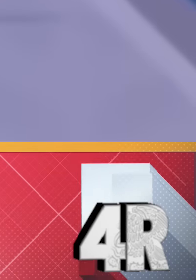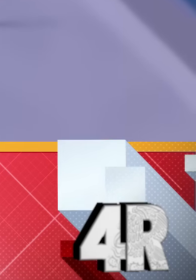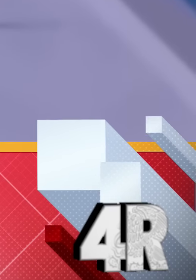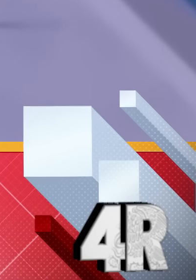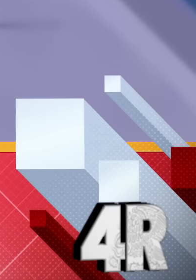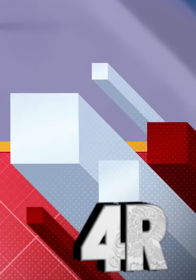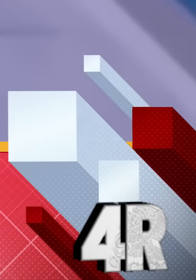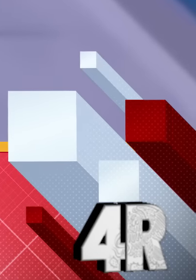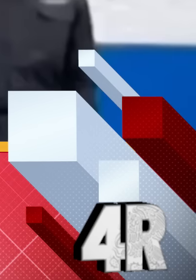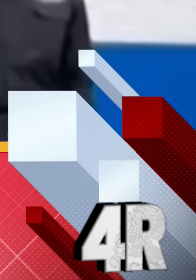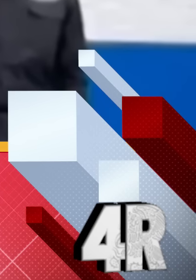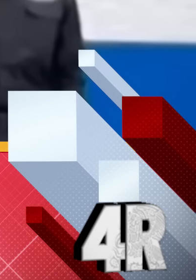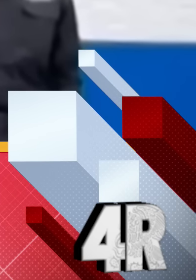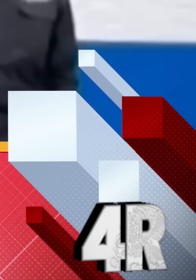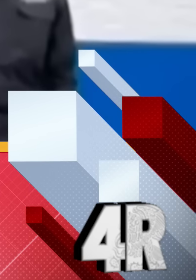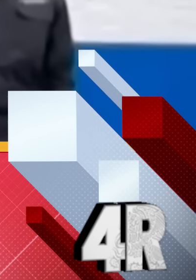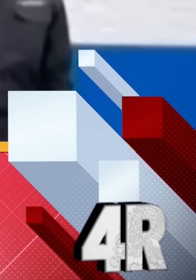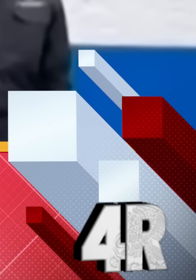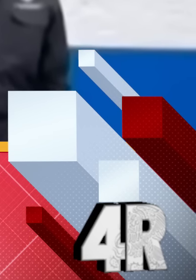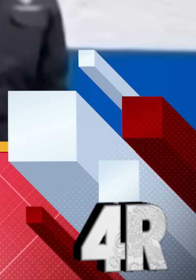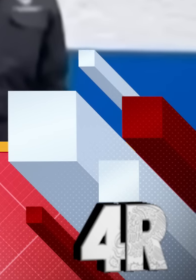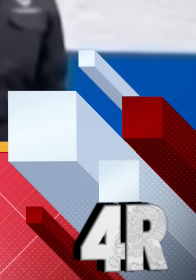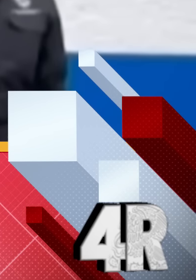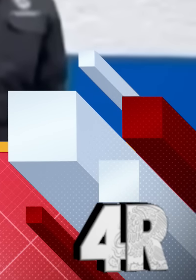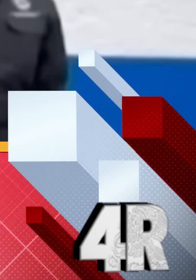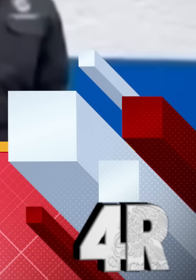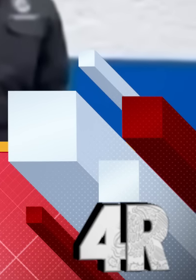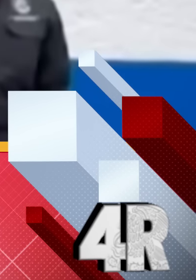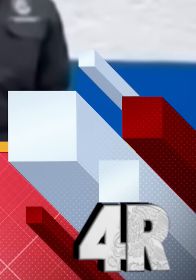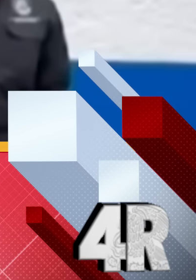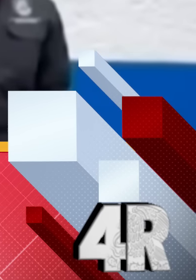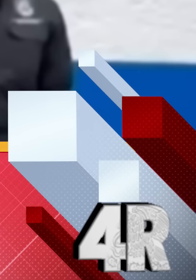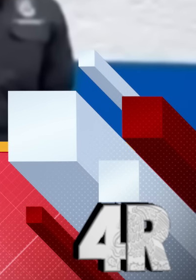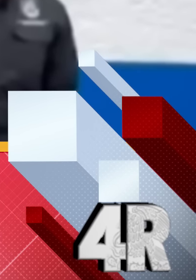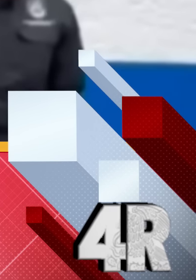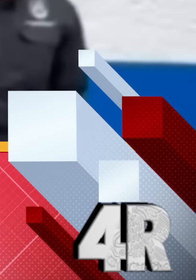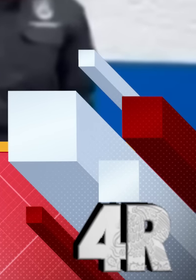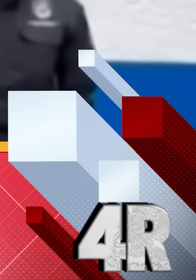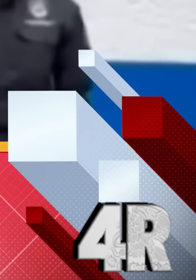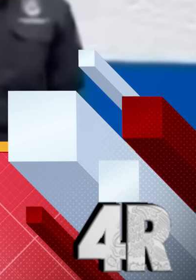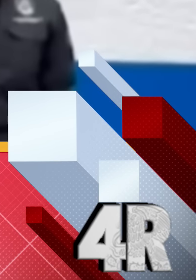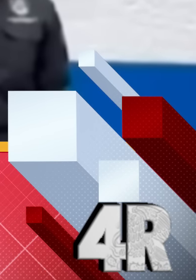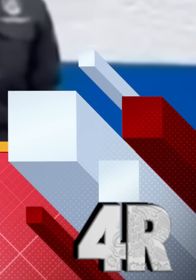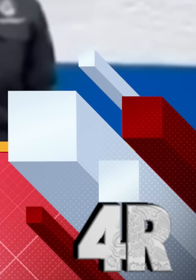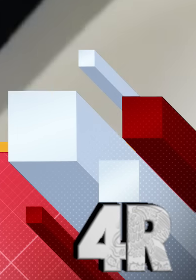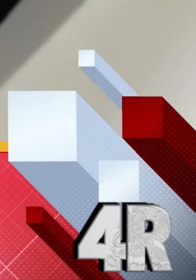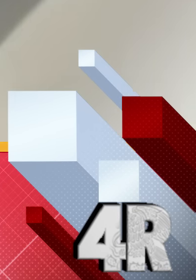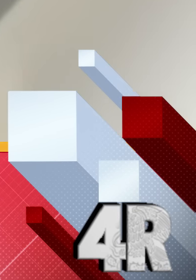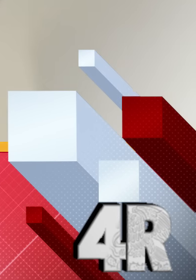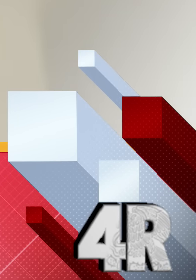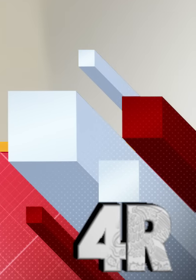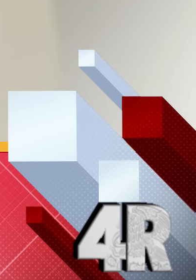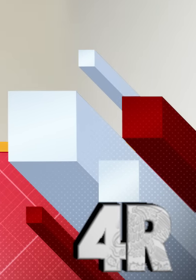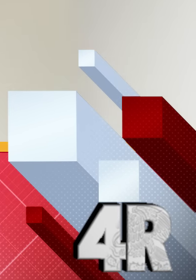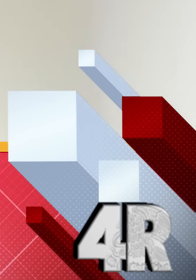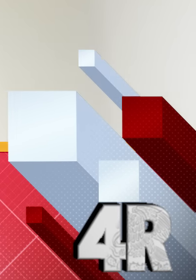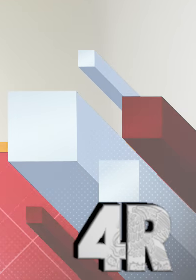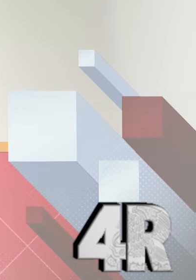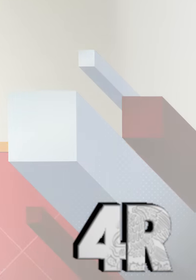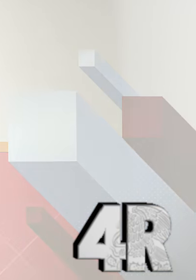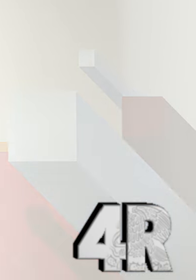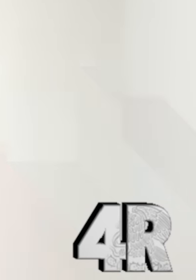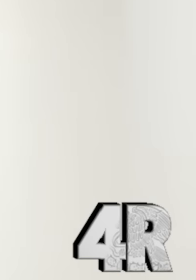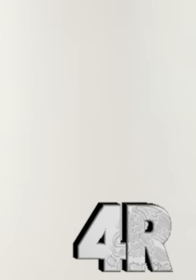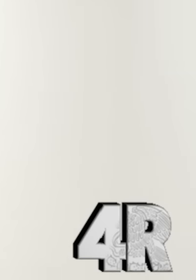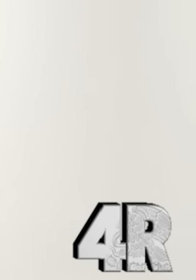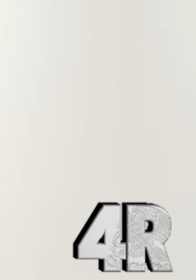Hola, ¿qué tal, ciudadanos? Aquí un ciudadano desconocido, una vez más, para reportarles el acontecer de la Cuarta